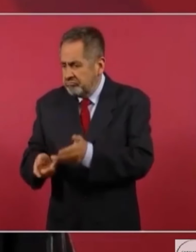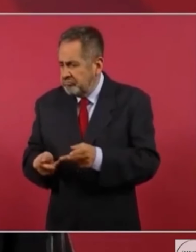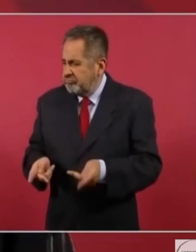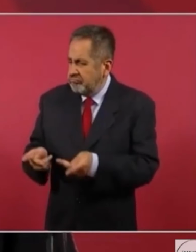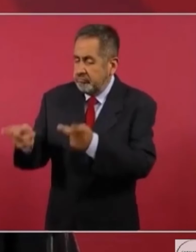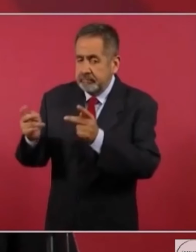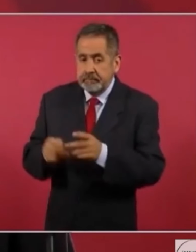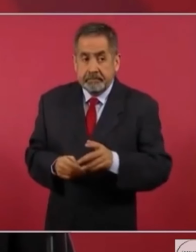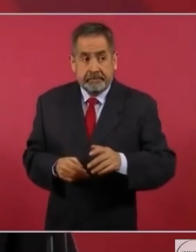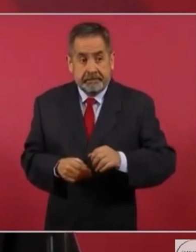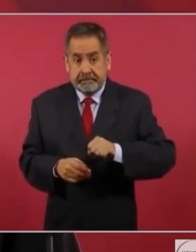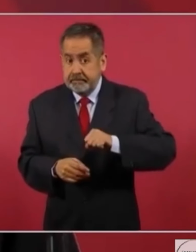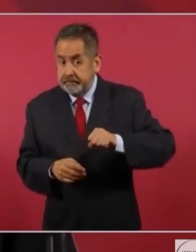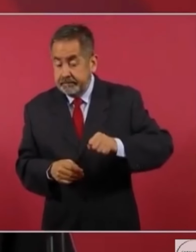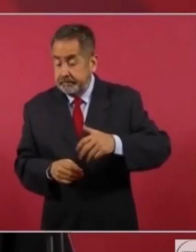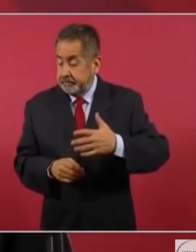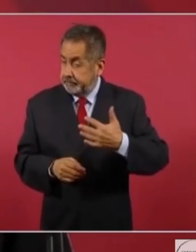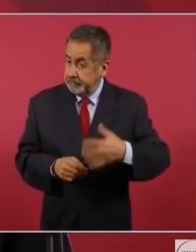Y además,